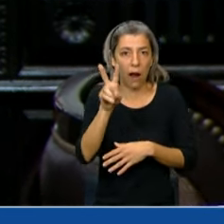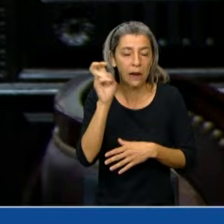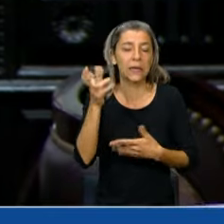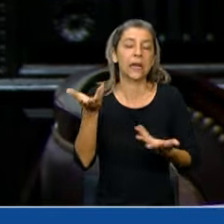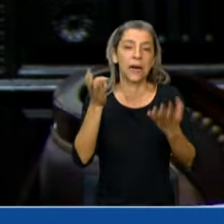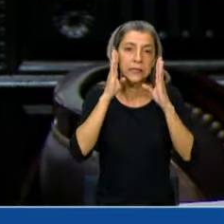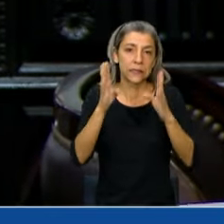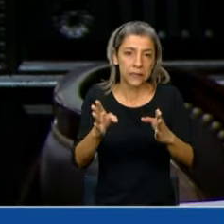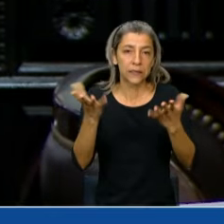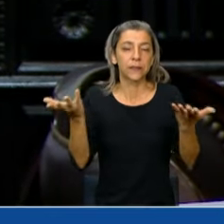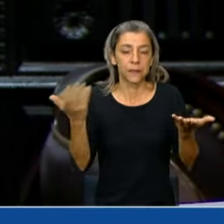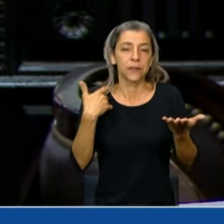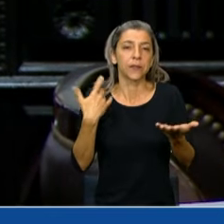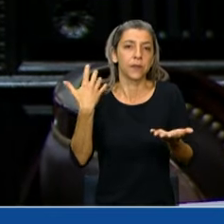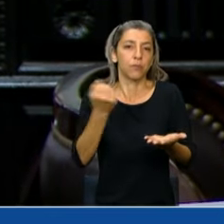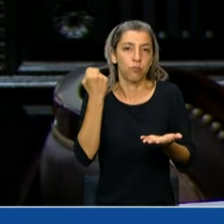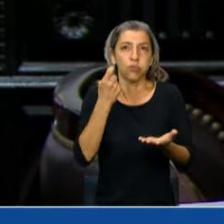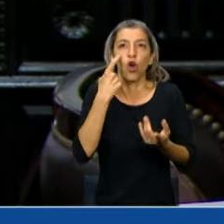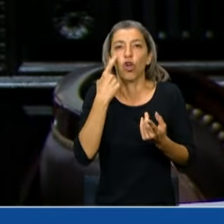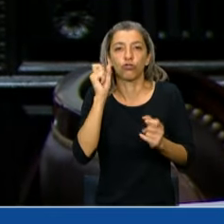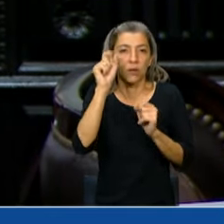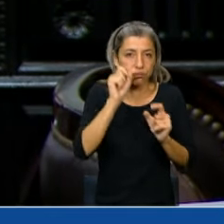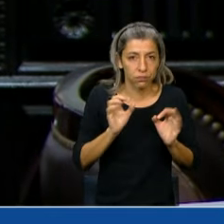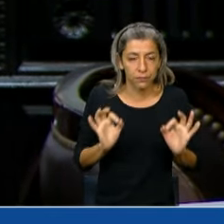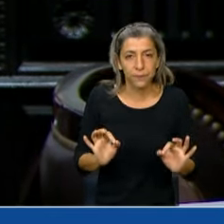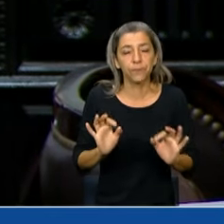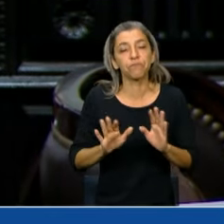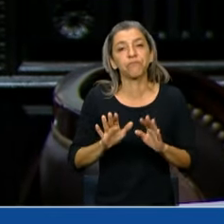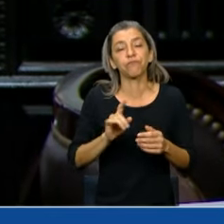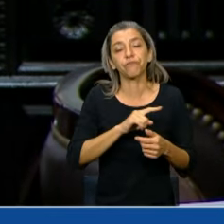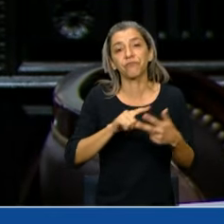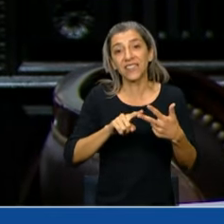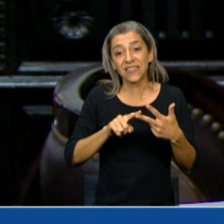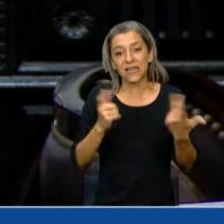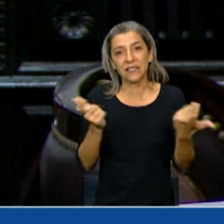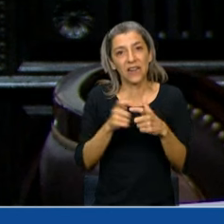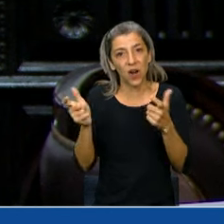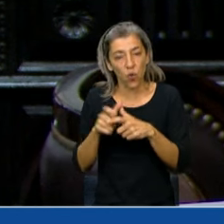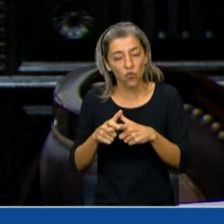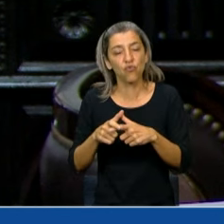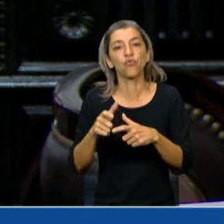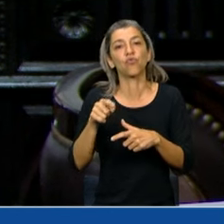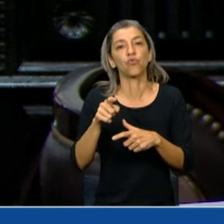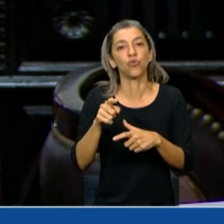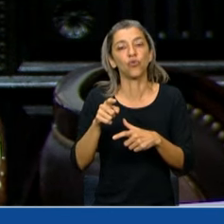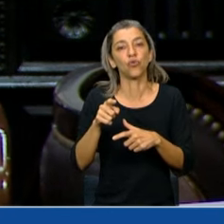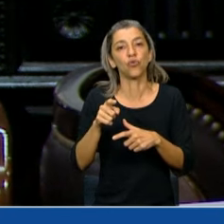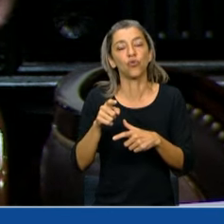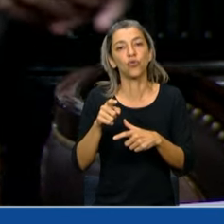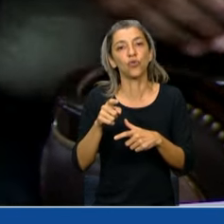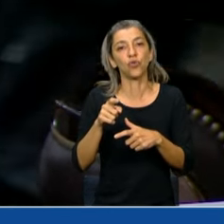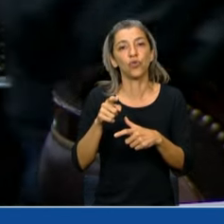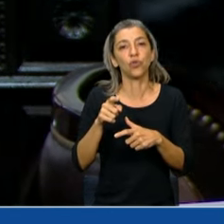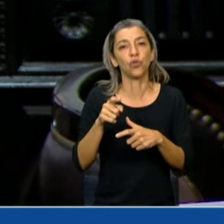alquileres de todas las provincias luego se hicieron tres reuniones plenarias eh Y